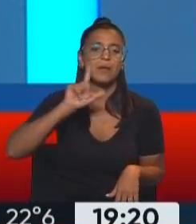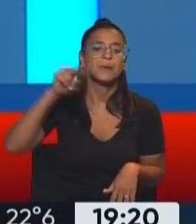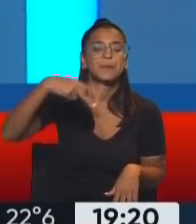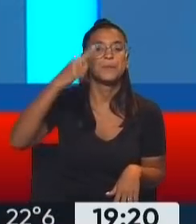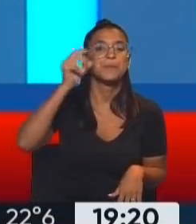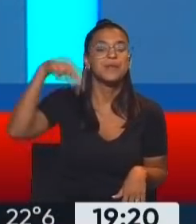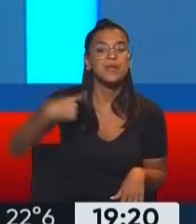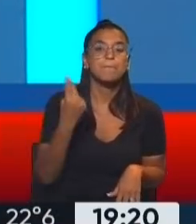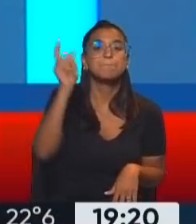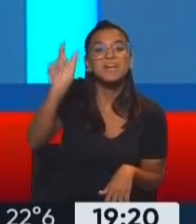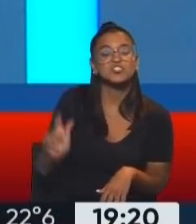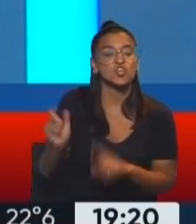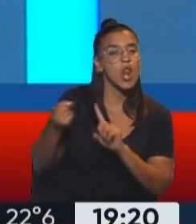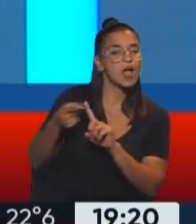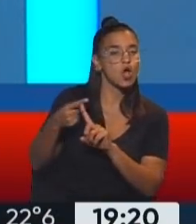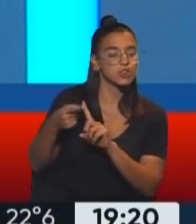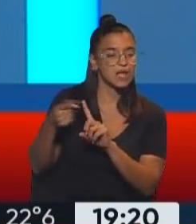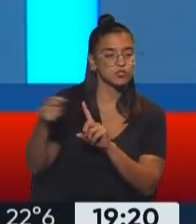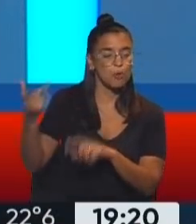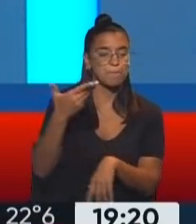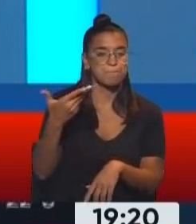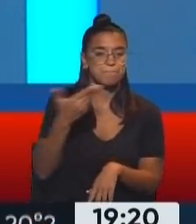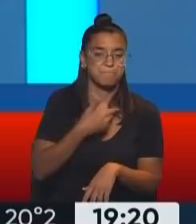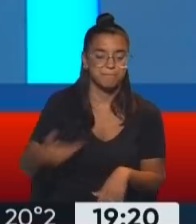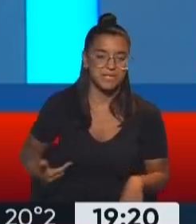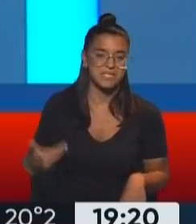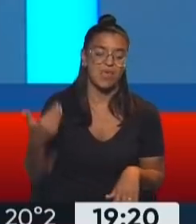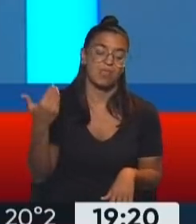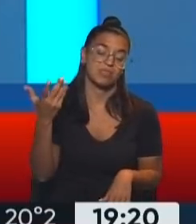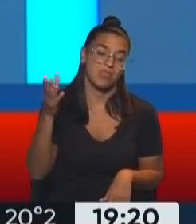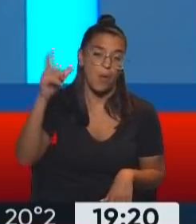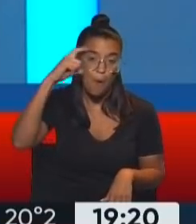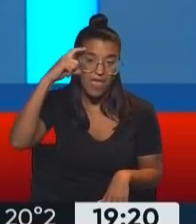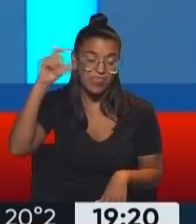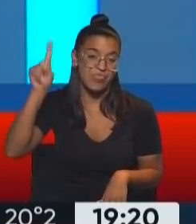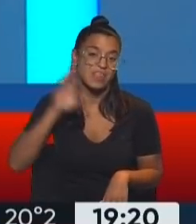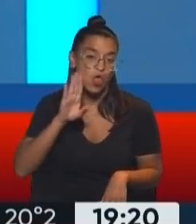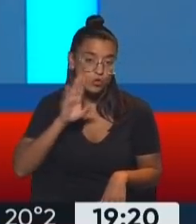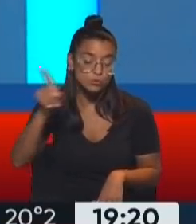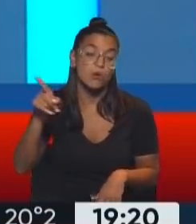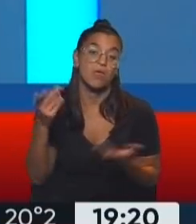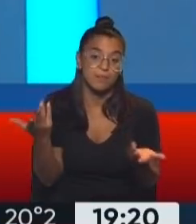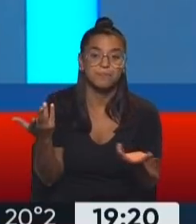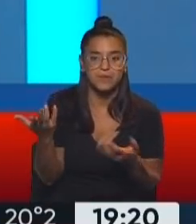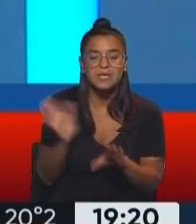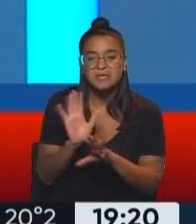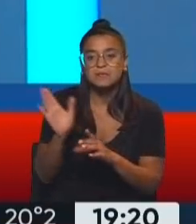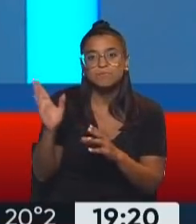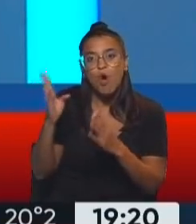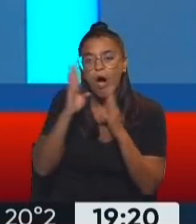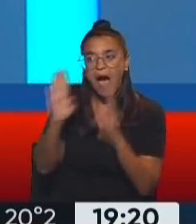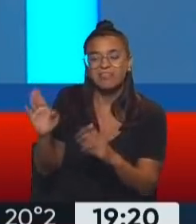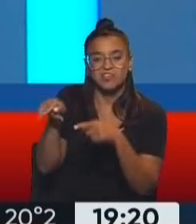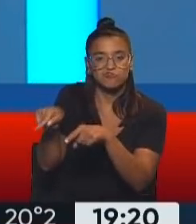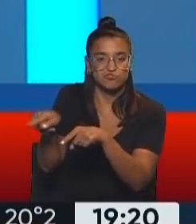efectivamente una persona muy cercana al presidente de los Estados Unidos, Joe Biden, y alguien a que el presidente de los Estados Unidos, Joe Biden, escucha mucho